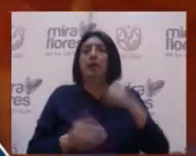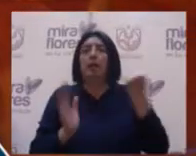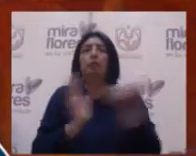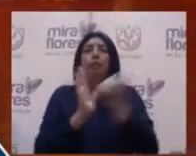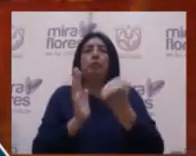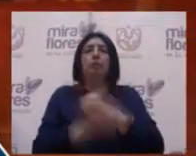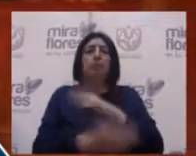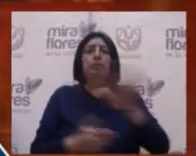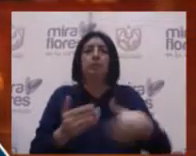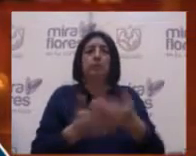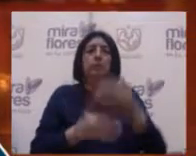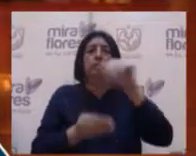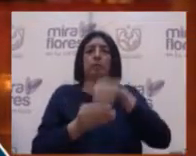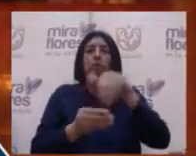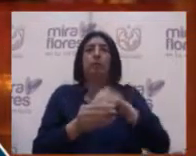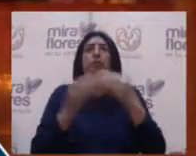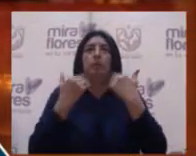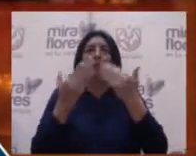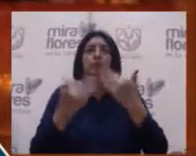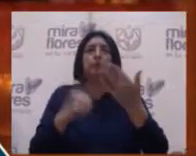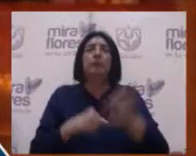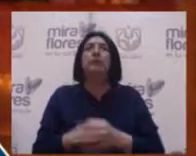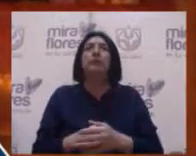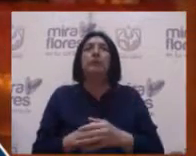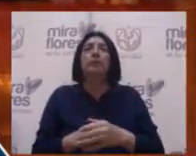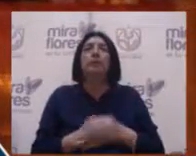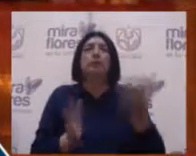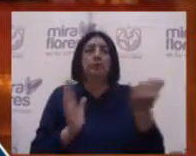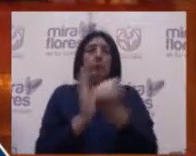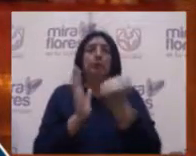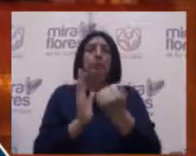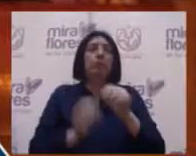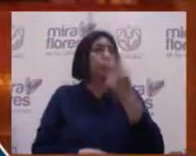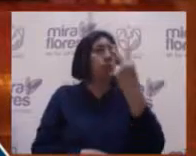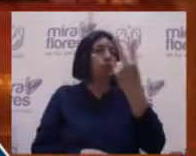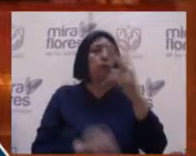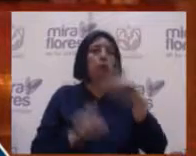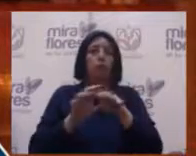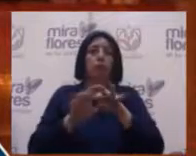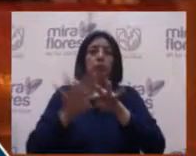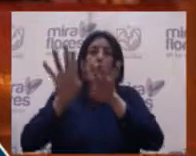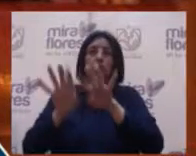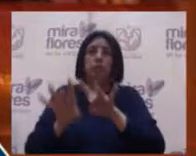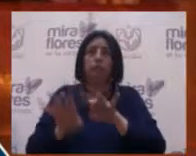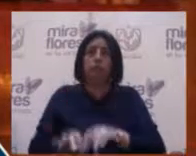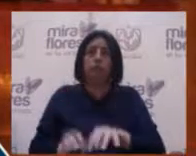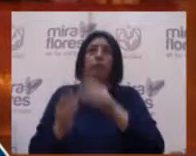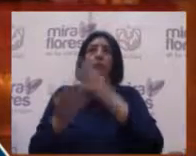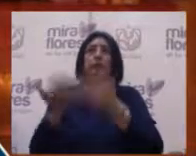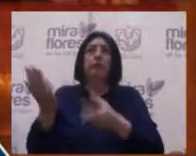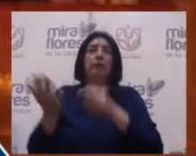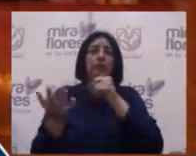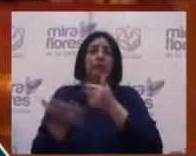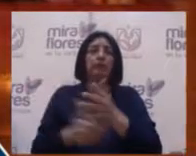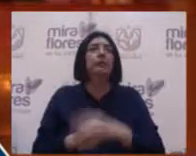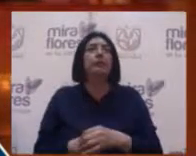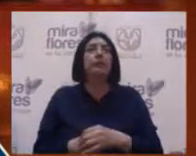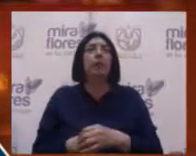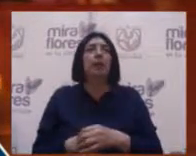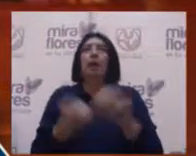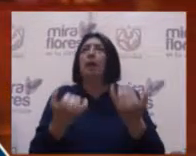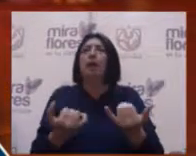por unanimidad de votos. Muchas gracias. En consecuencia, se han aprobado estas dos actas que estaban pendientes. ¿Tenemos